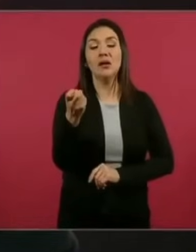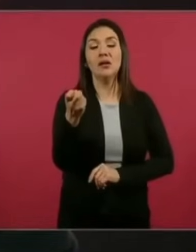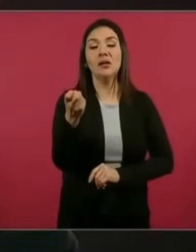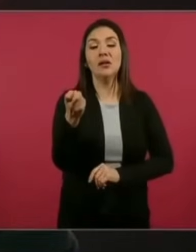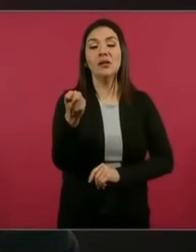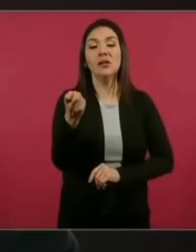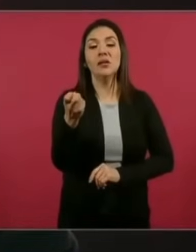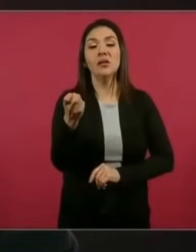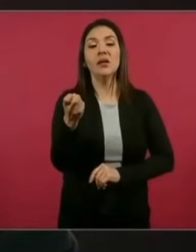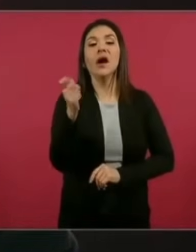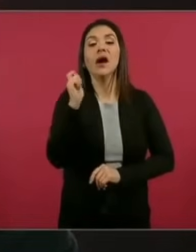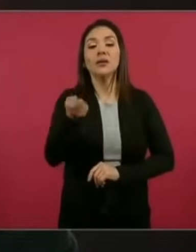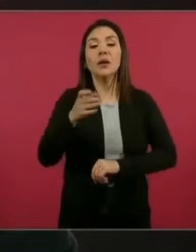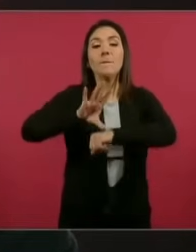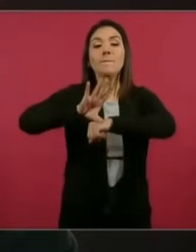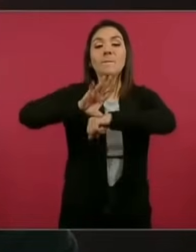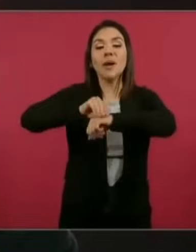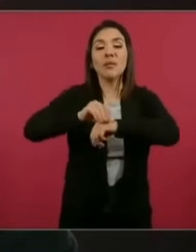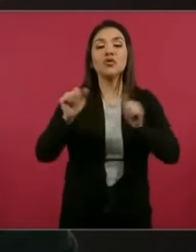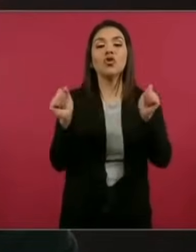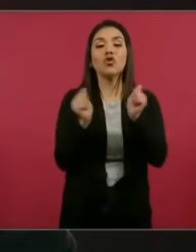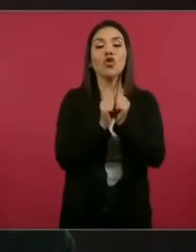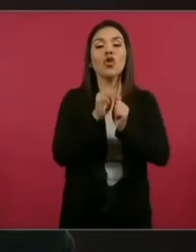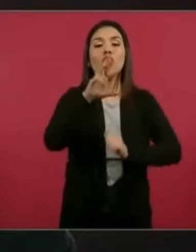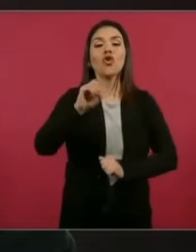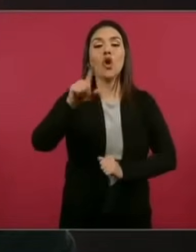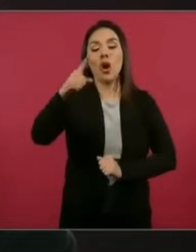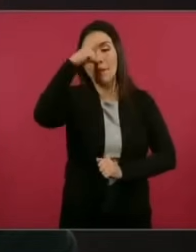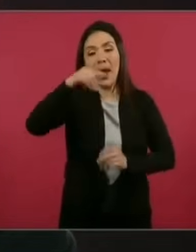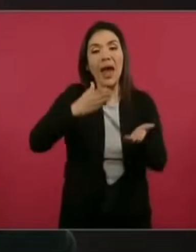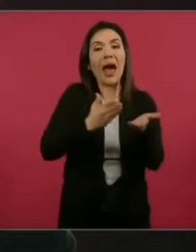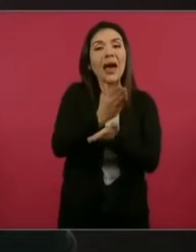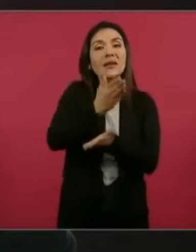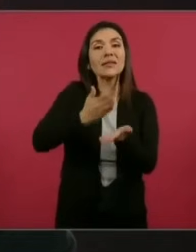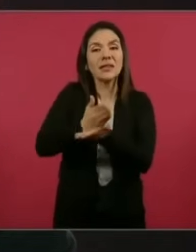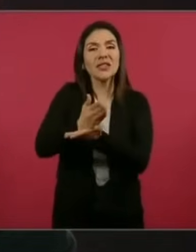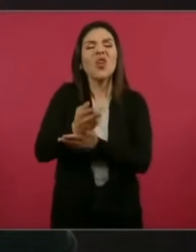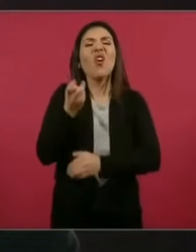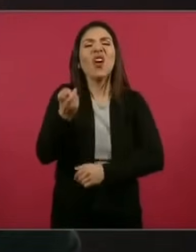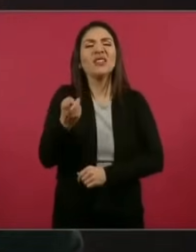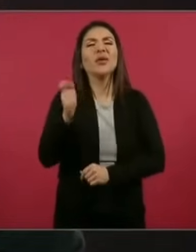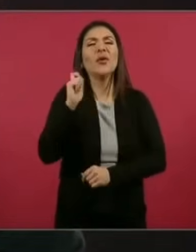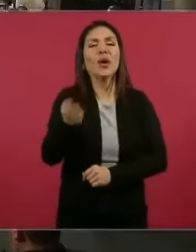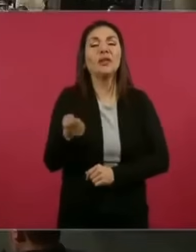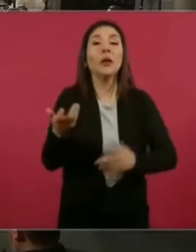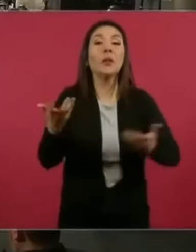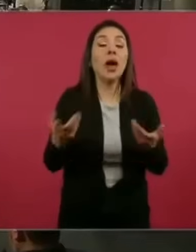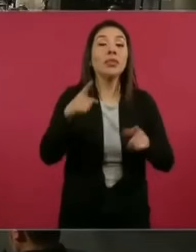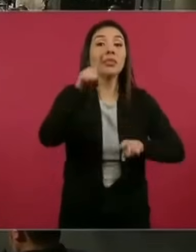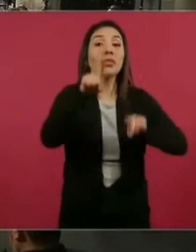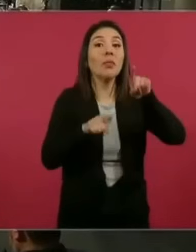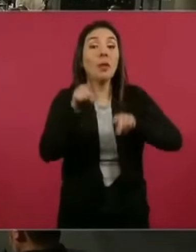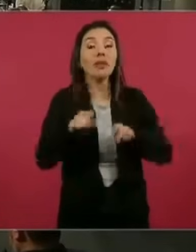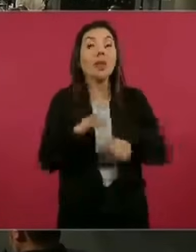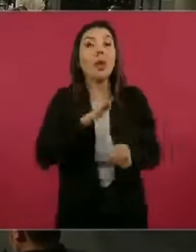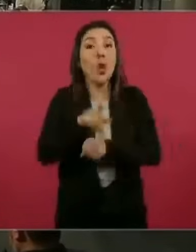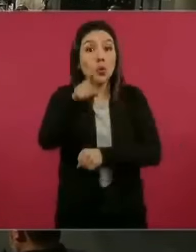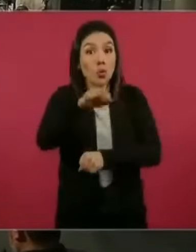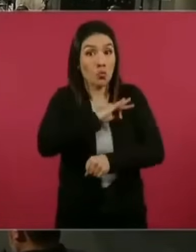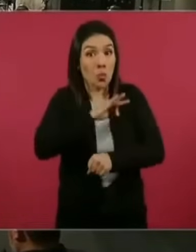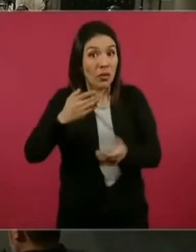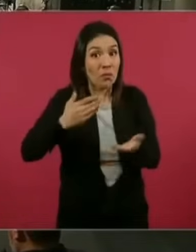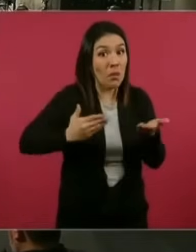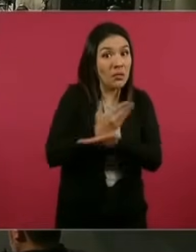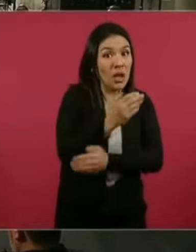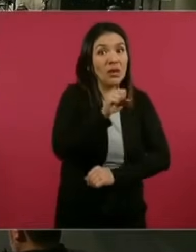servicio. Autorización por medio de roles de acceso definidos. Esto significa que dependiendo del rol tiene o no acceso